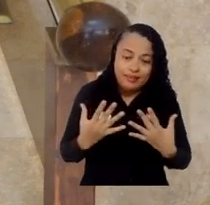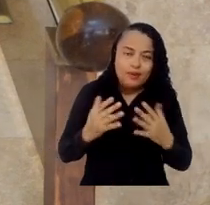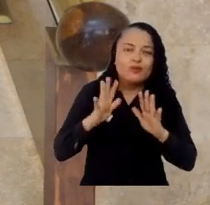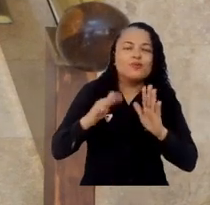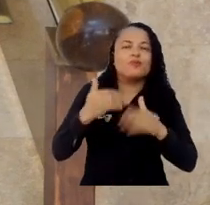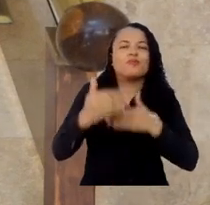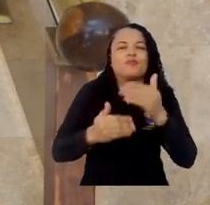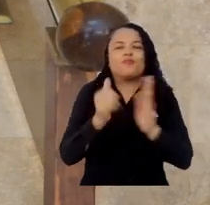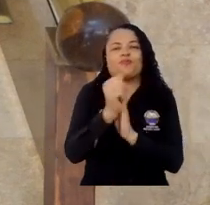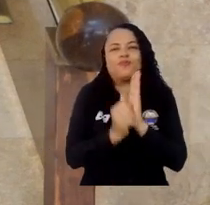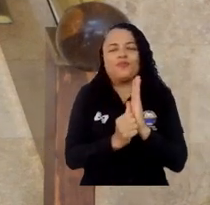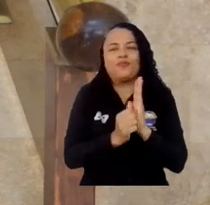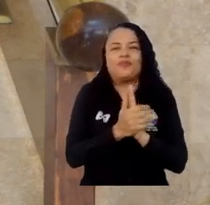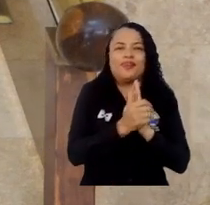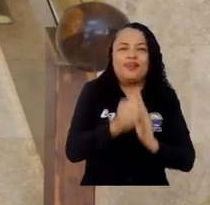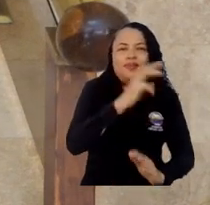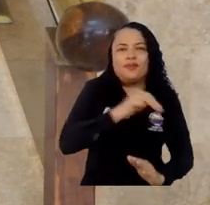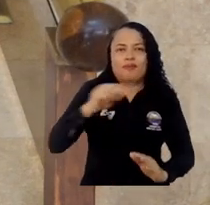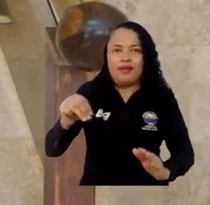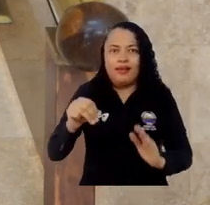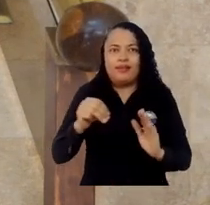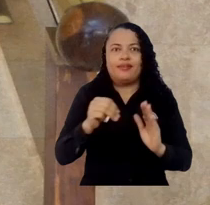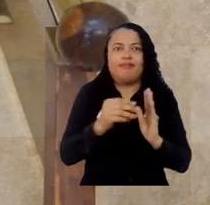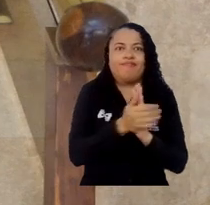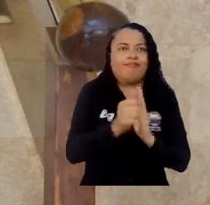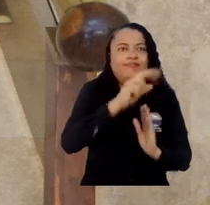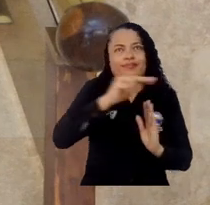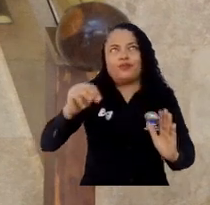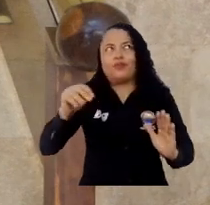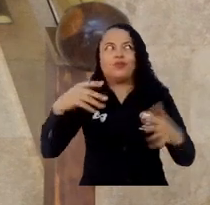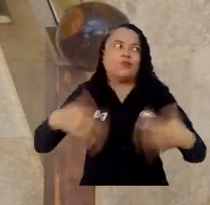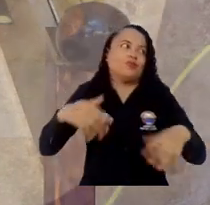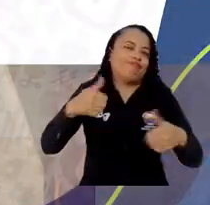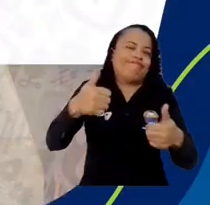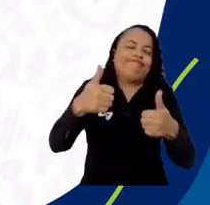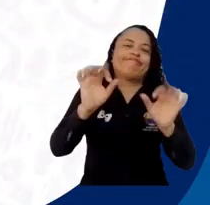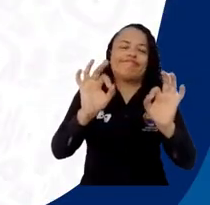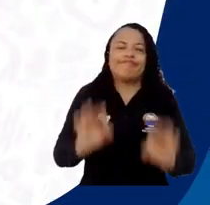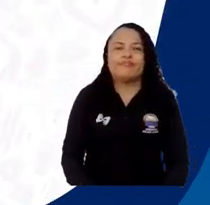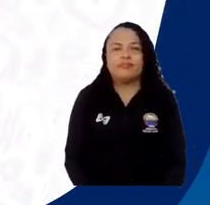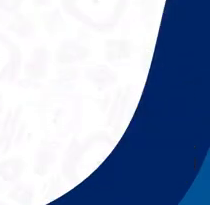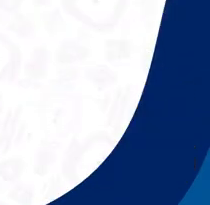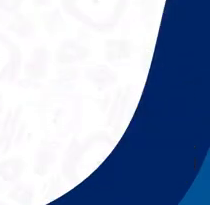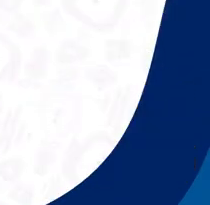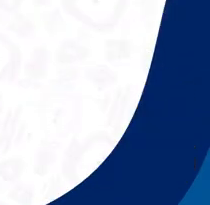oportunidad que me dio a través del programa Talento Magdalena, que es un programa maravilloso.